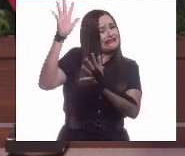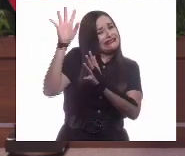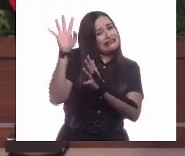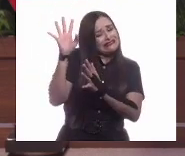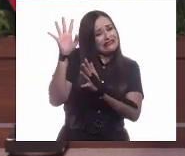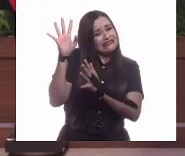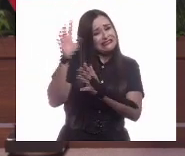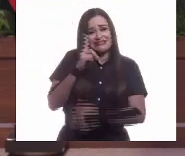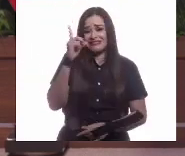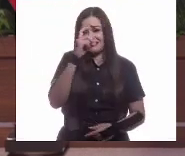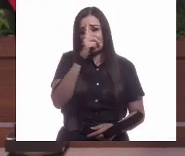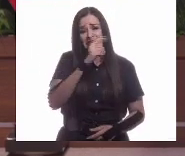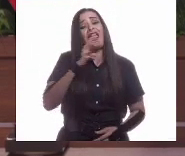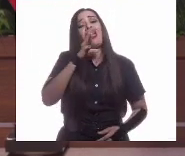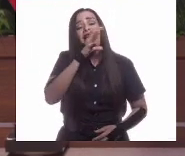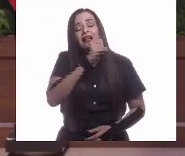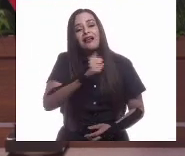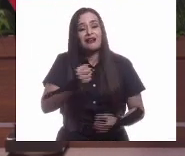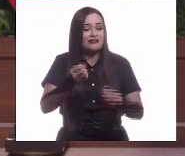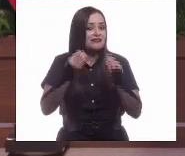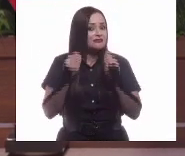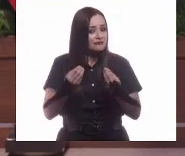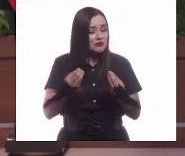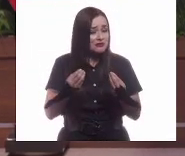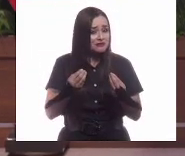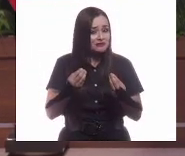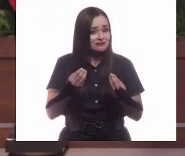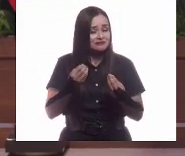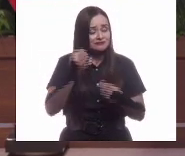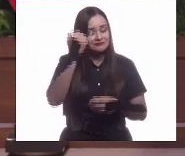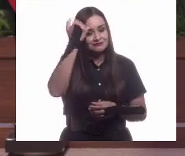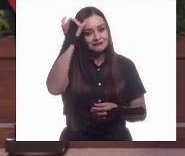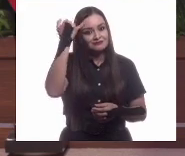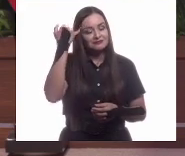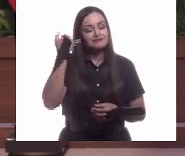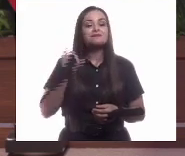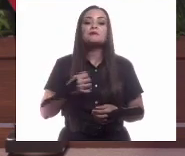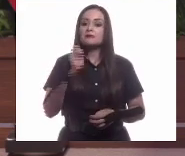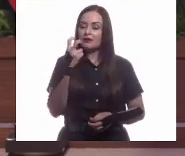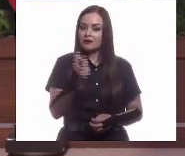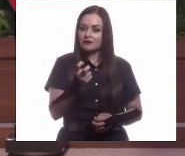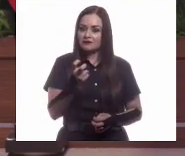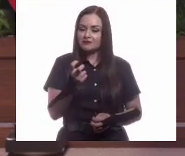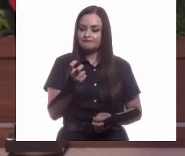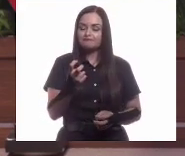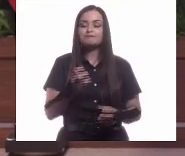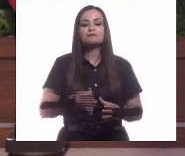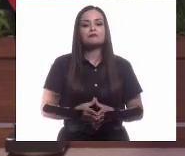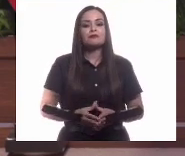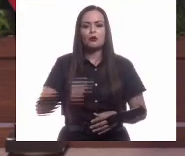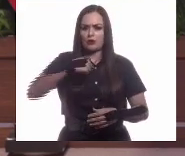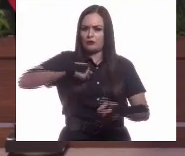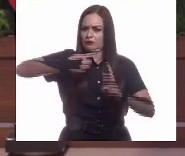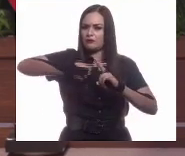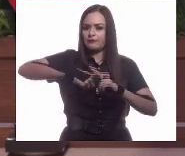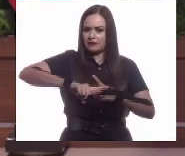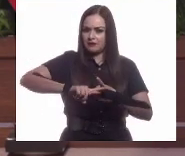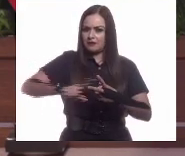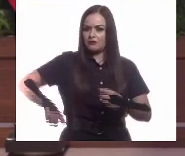también sabemos y reconocemos que puede ser inclemente. Por ello, al inicio de mi